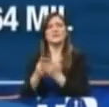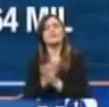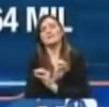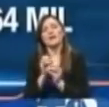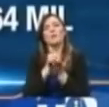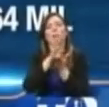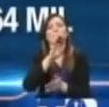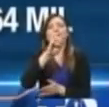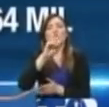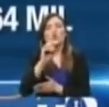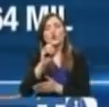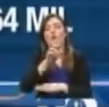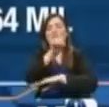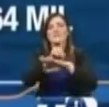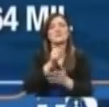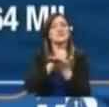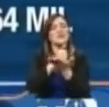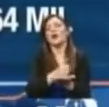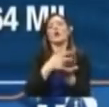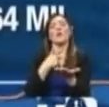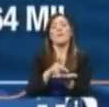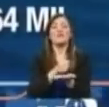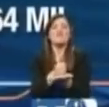a directivos, con una diferencia superior a los